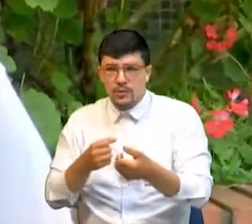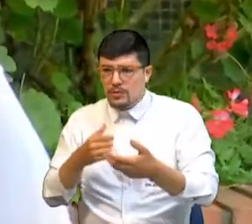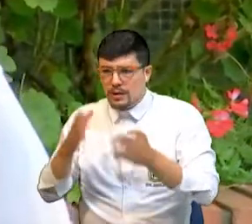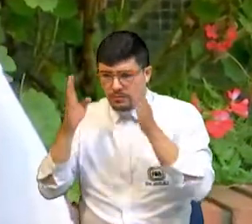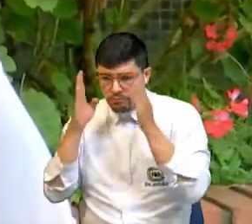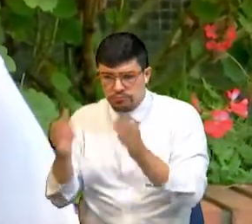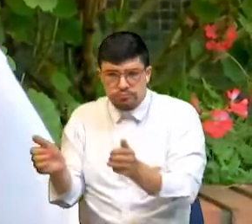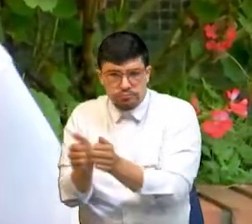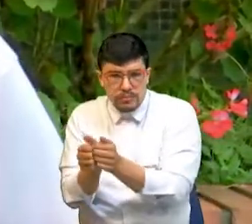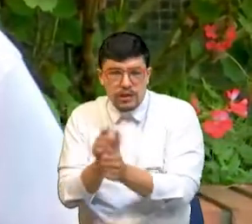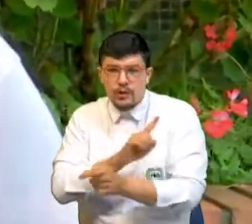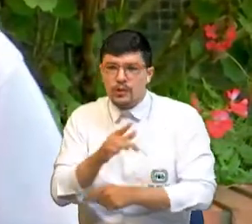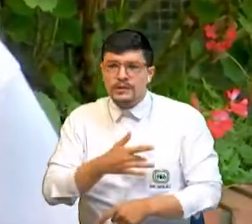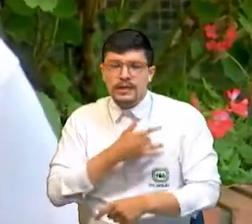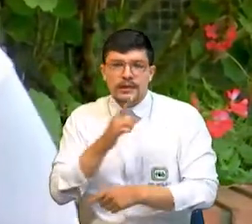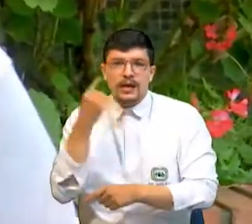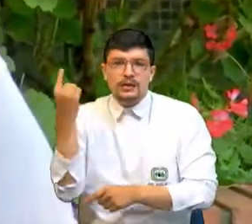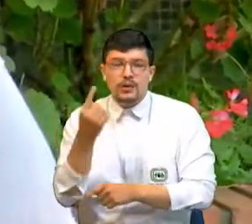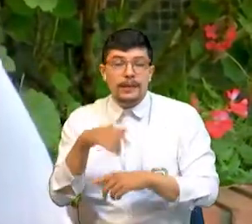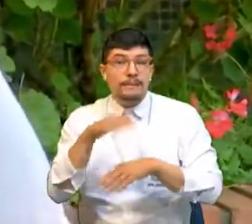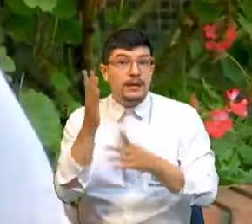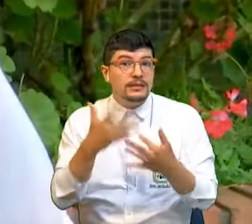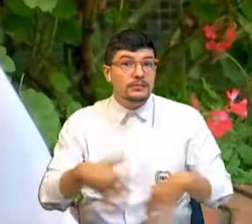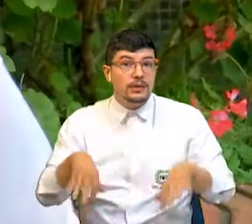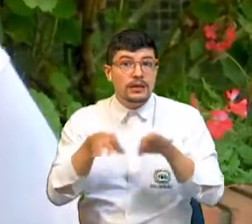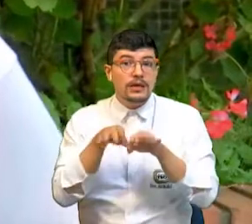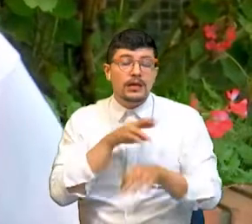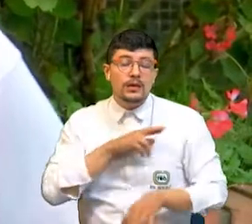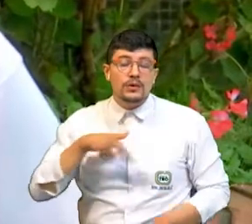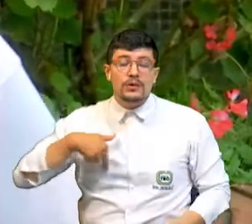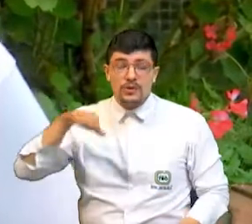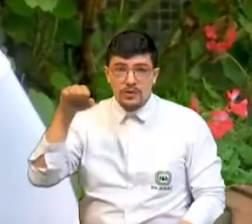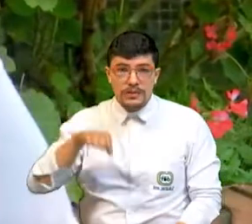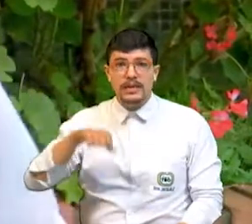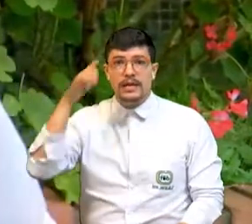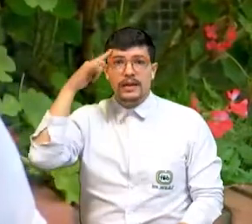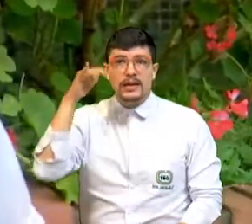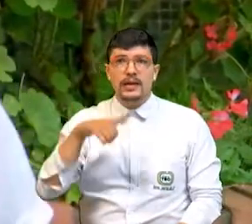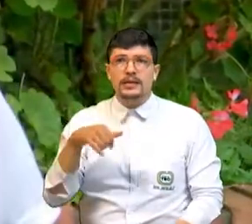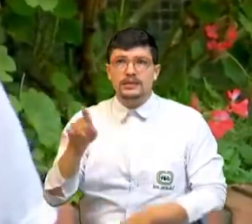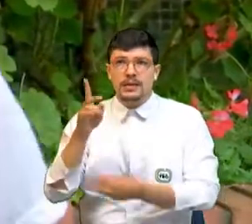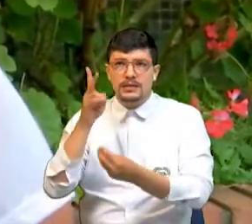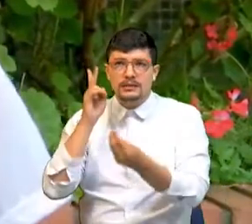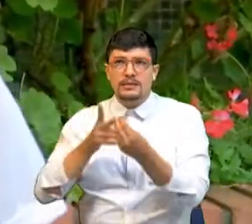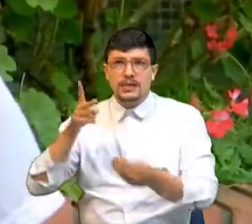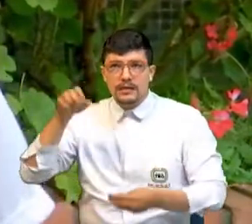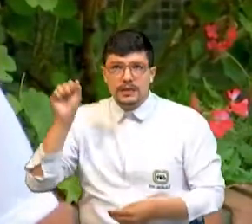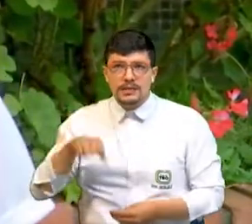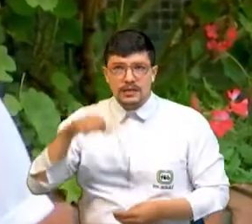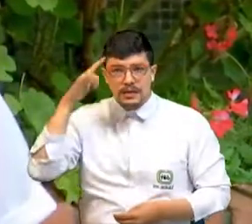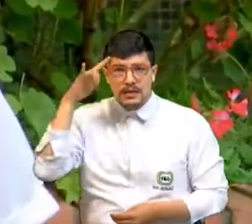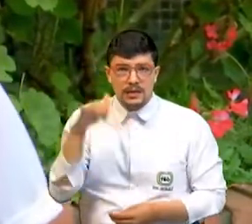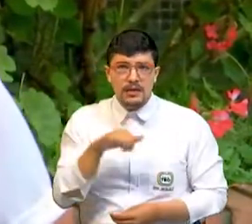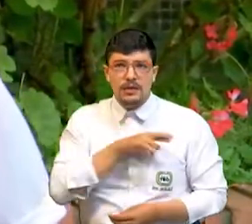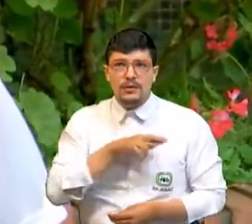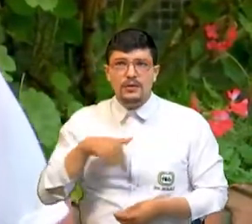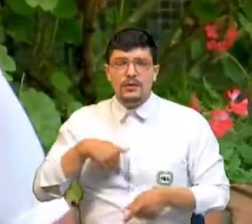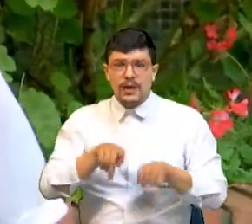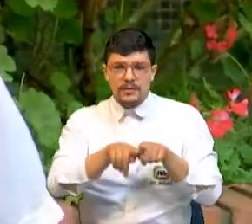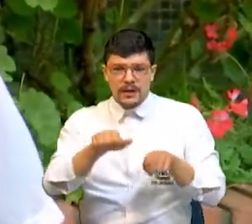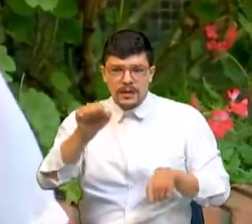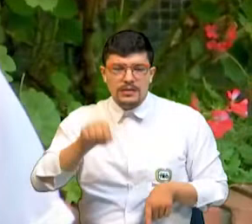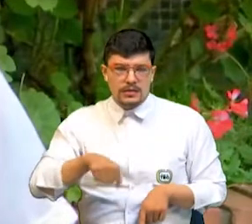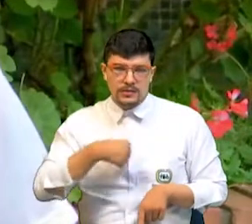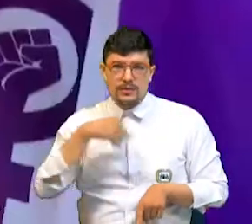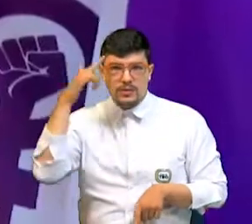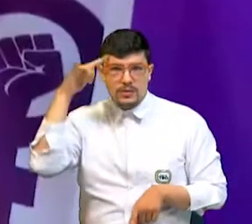se sientan solas. Y lo más importante es que nosotras sí les creemos, porque a las víctimas hay que creerles, ¿no? Entonces, el lema de nosotras es: hermana, yo sí te creo, a las